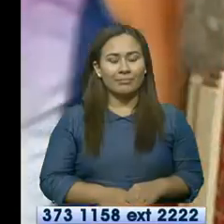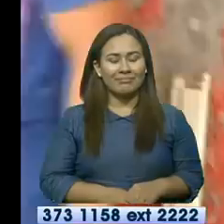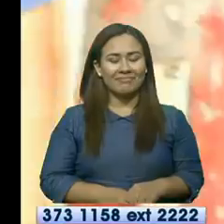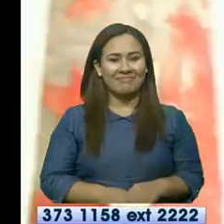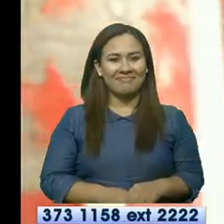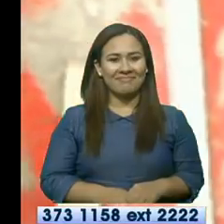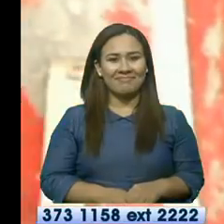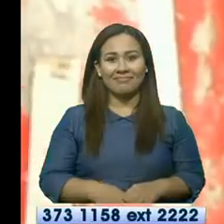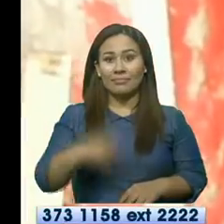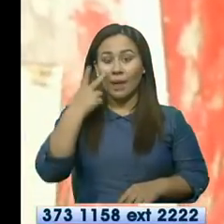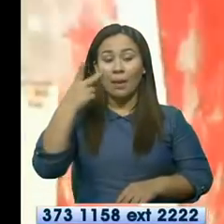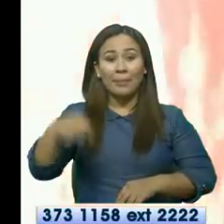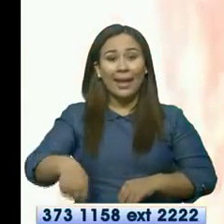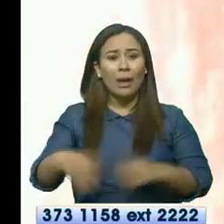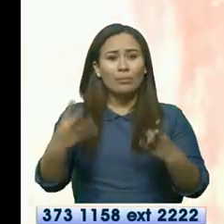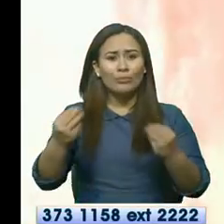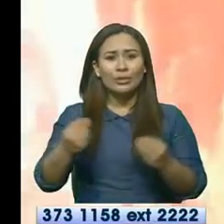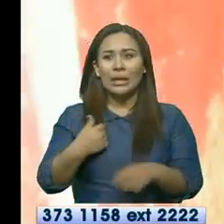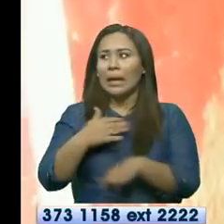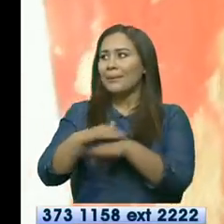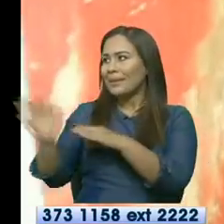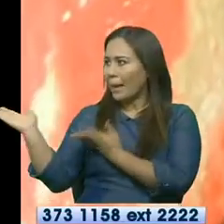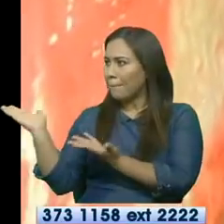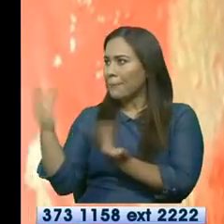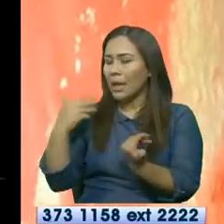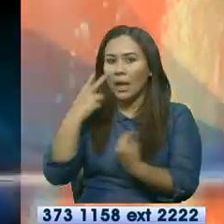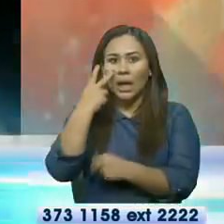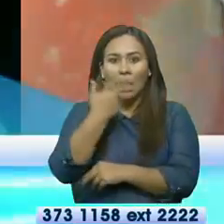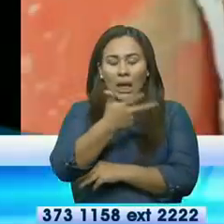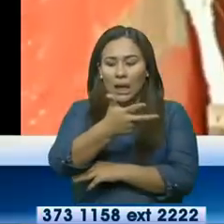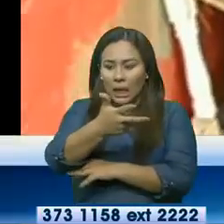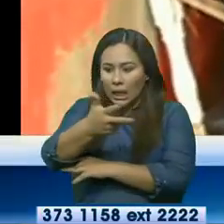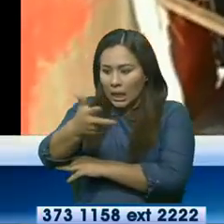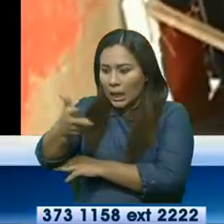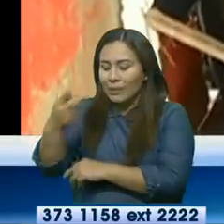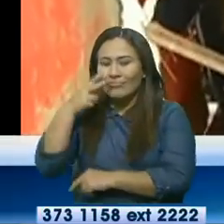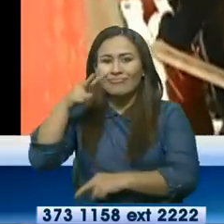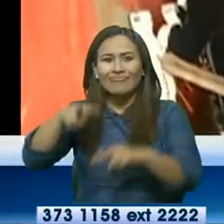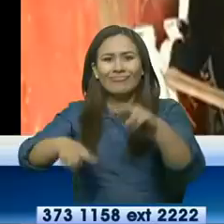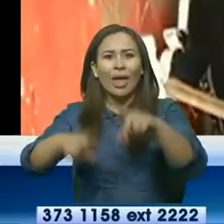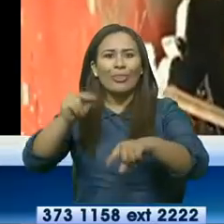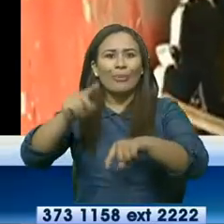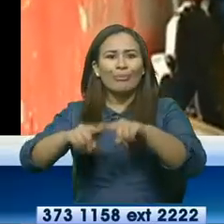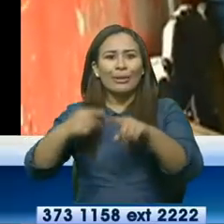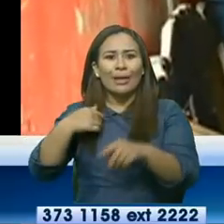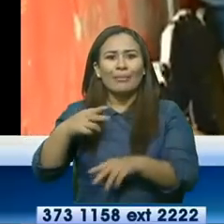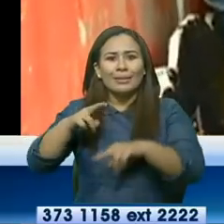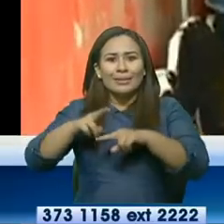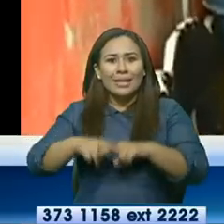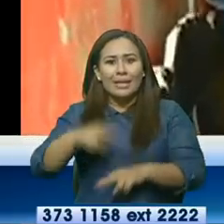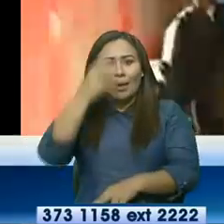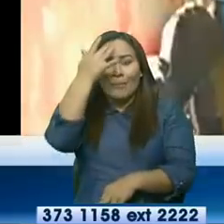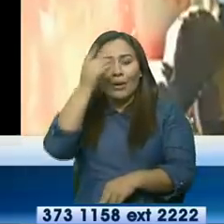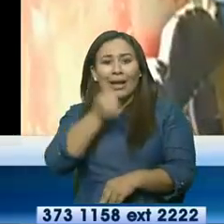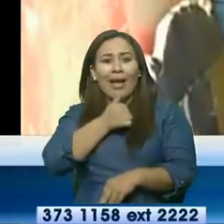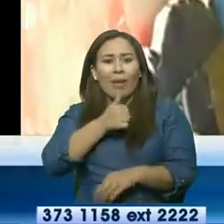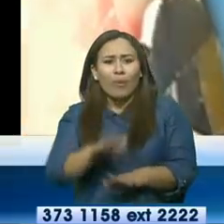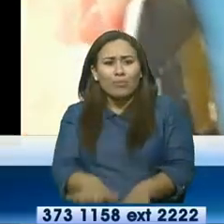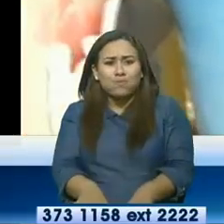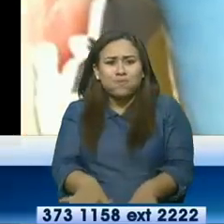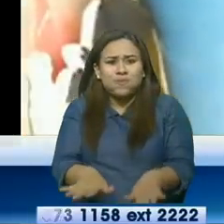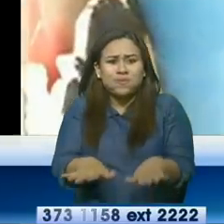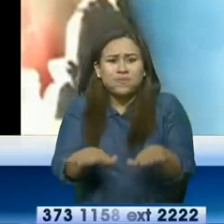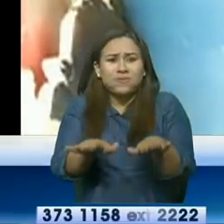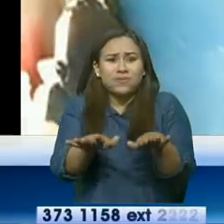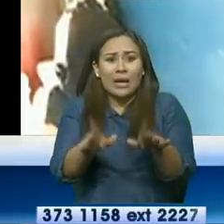por acá nos invitan a pasar a una de las viviendas del sector nos dicen que no podemos tomar asiento porque el agua ya ocupa más espacio